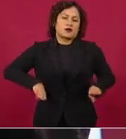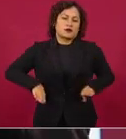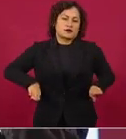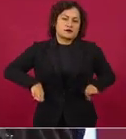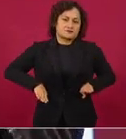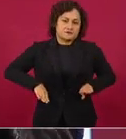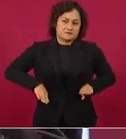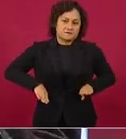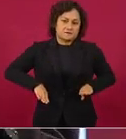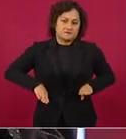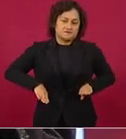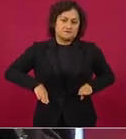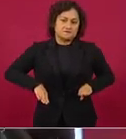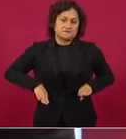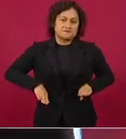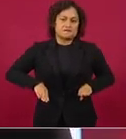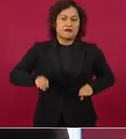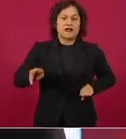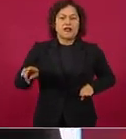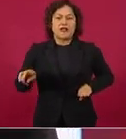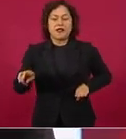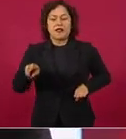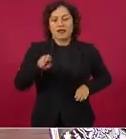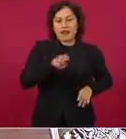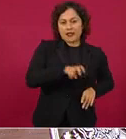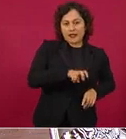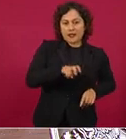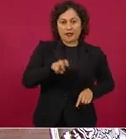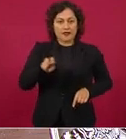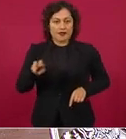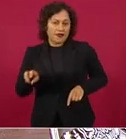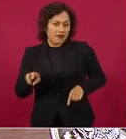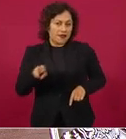que se quieren pasar como